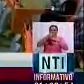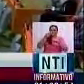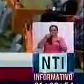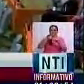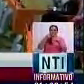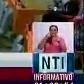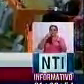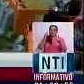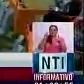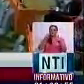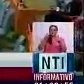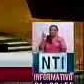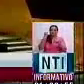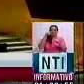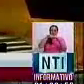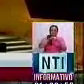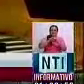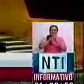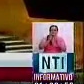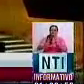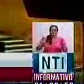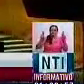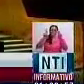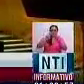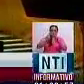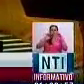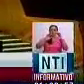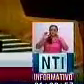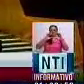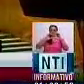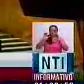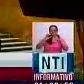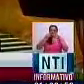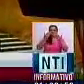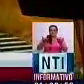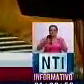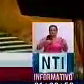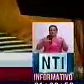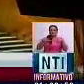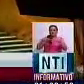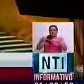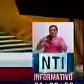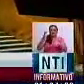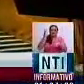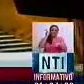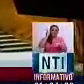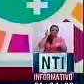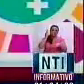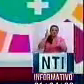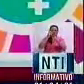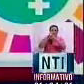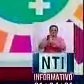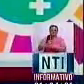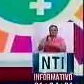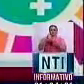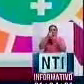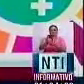país centró su intervención en el rol de las mujeres de las zonas rurales que se dedican a la agricultura